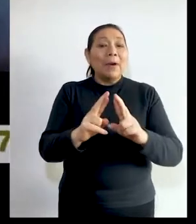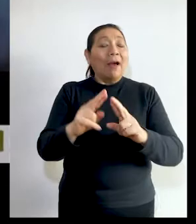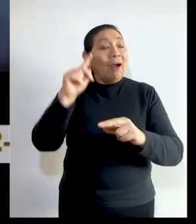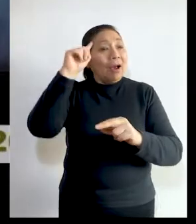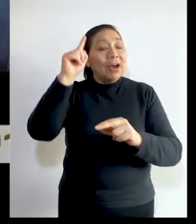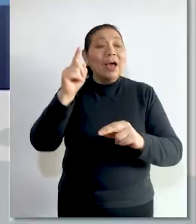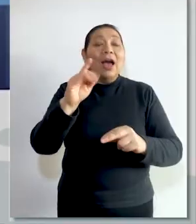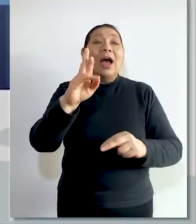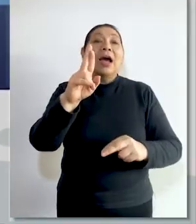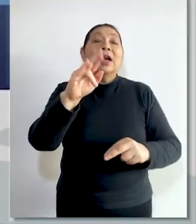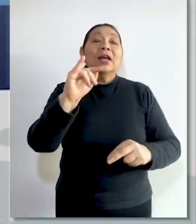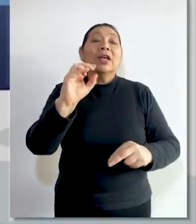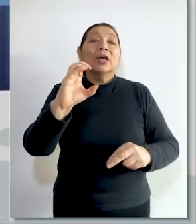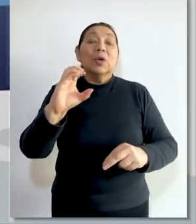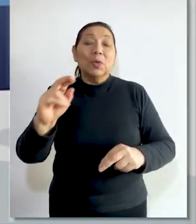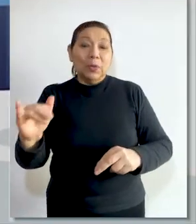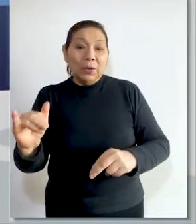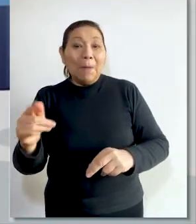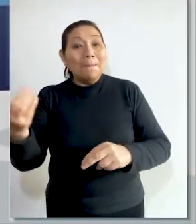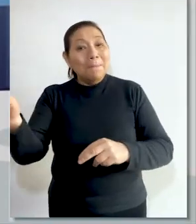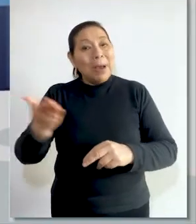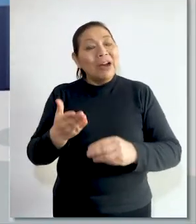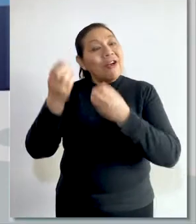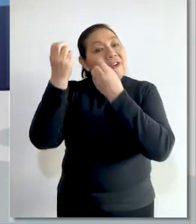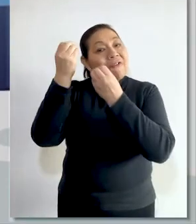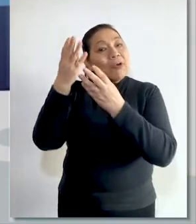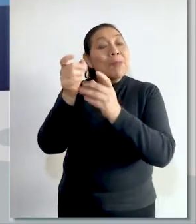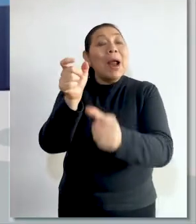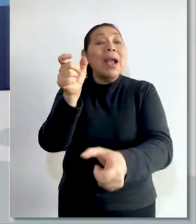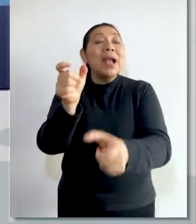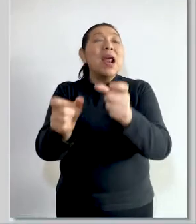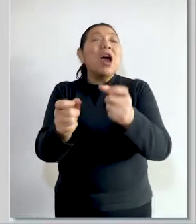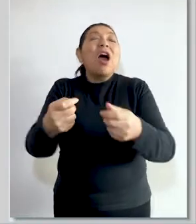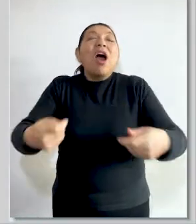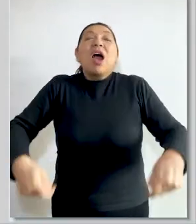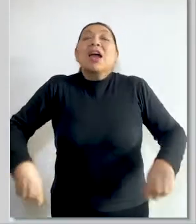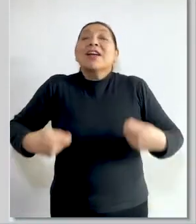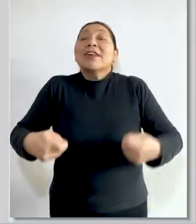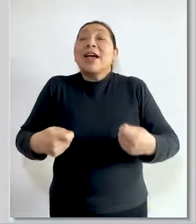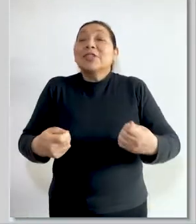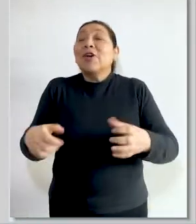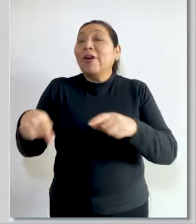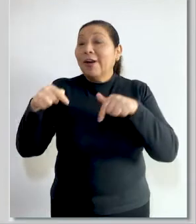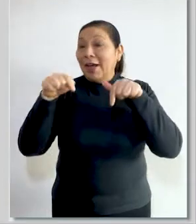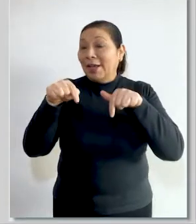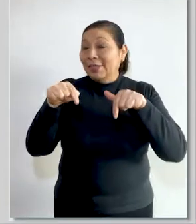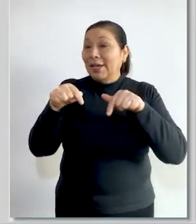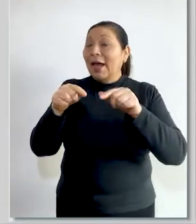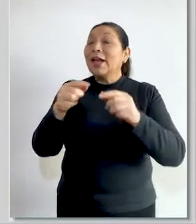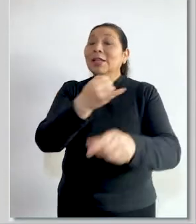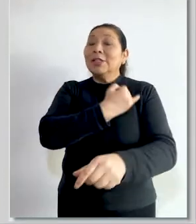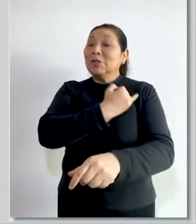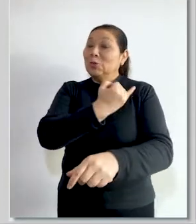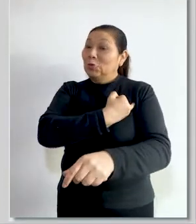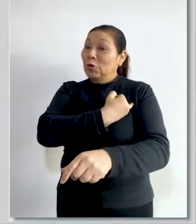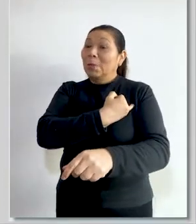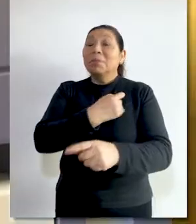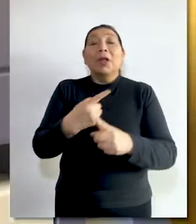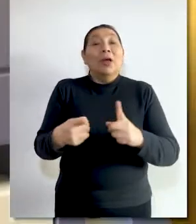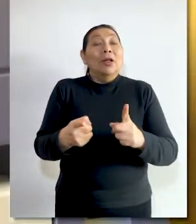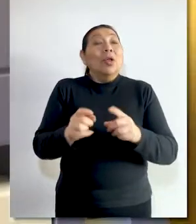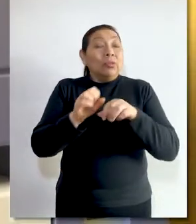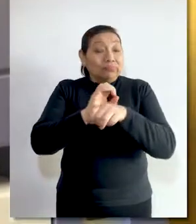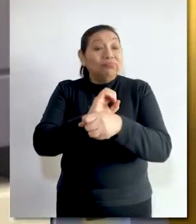resolverá se creó rico y mascota animada para informar al ciudadano del gasto público que realiza el tribunal